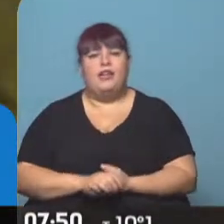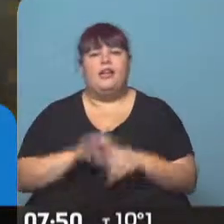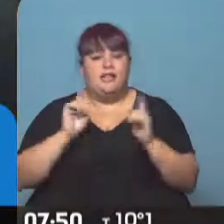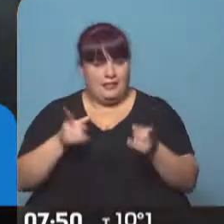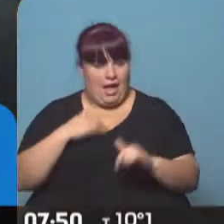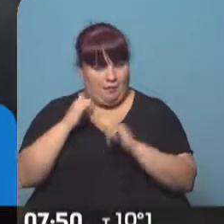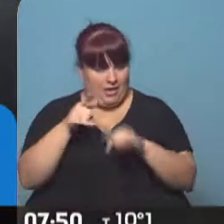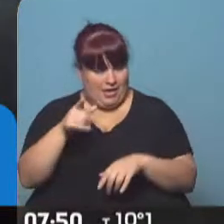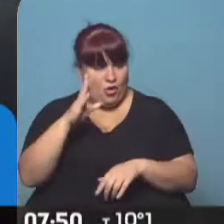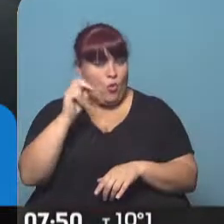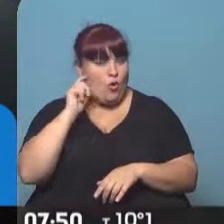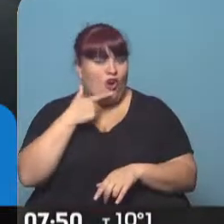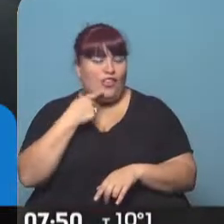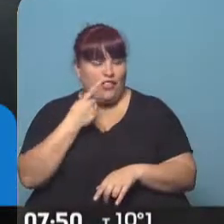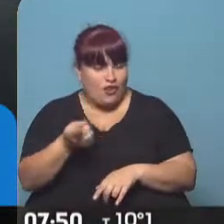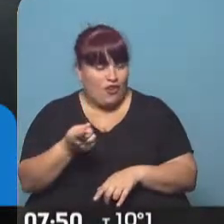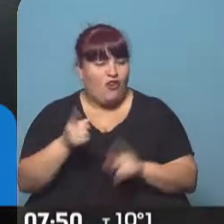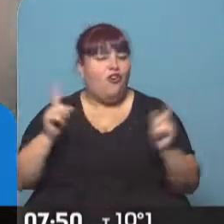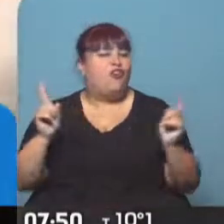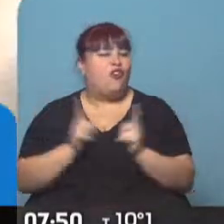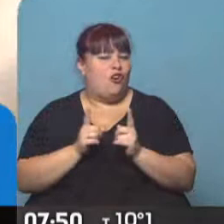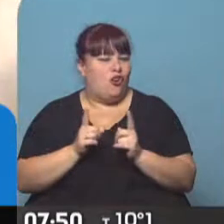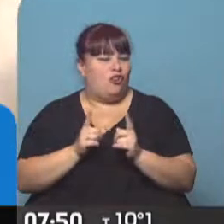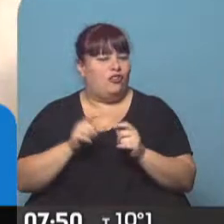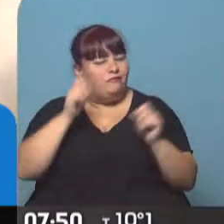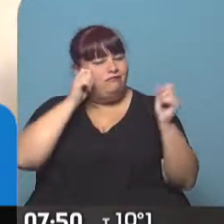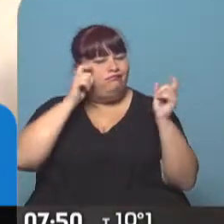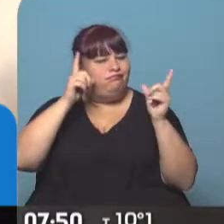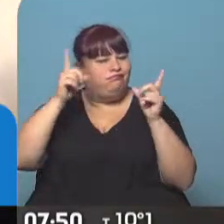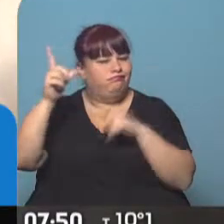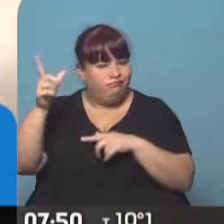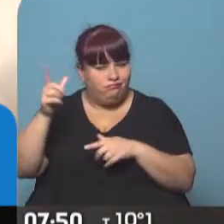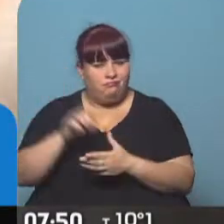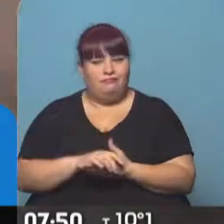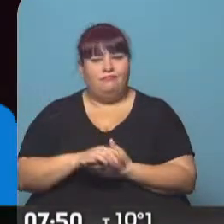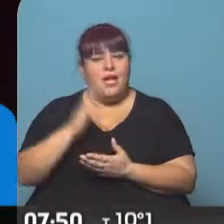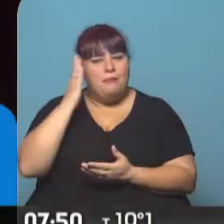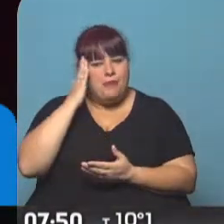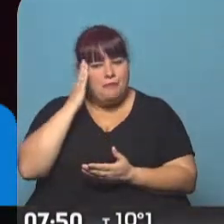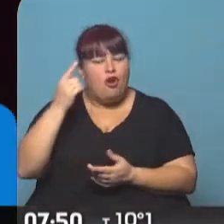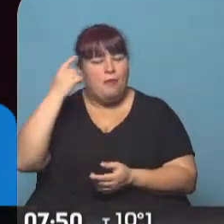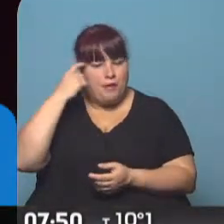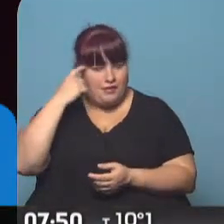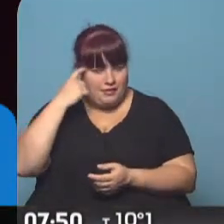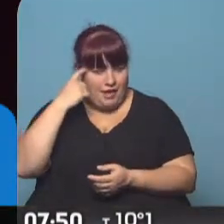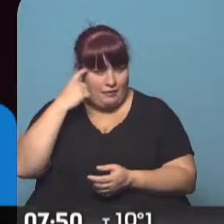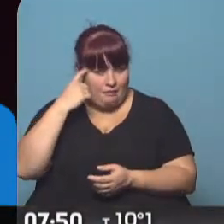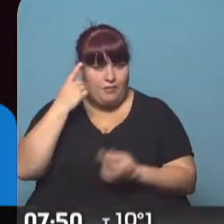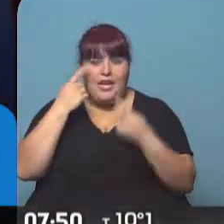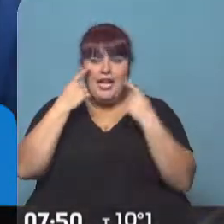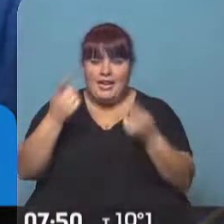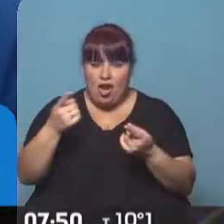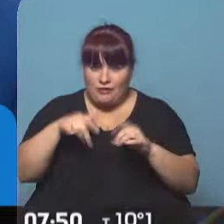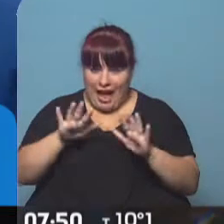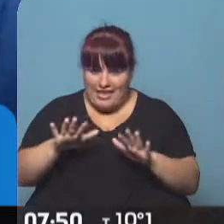bien decía Borges, sintetiza la imaginación, la memoria y el pensamiento. Un reconocimiento